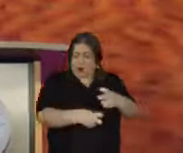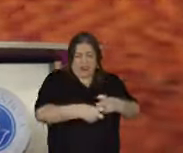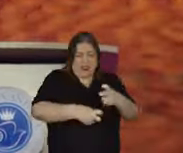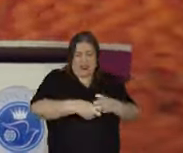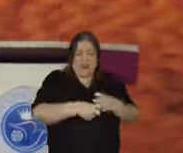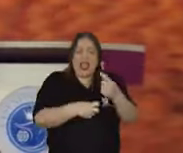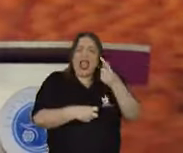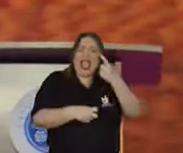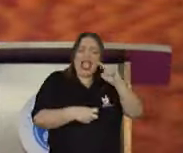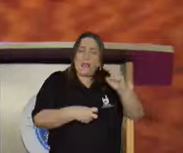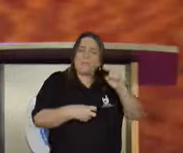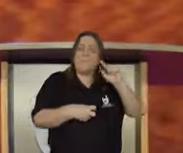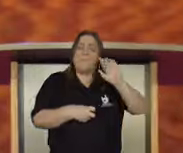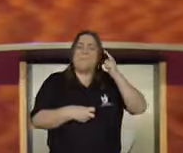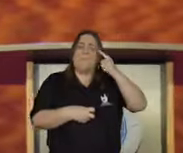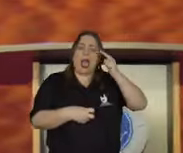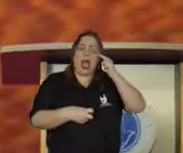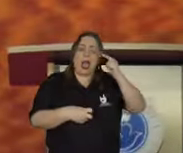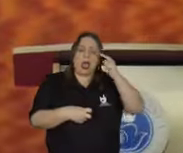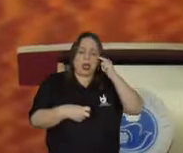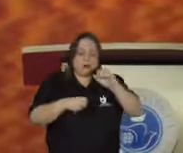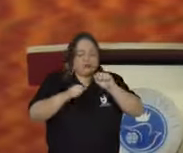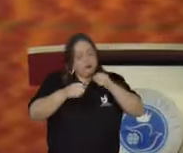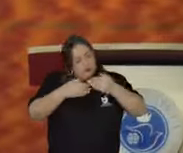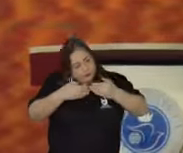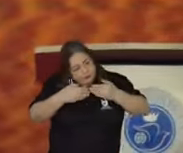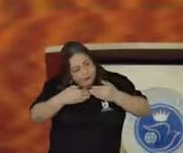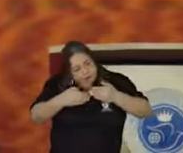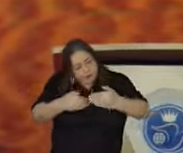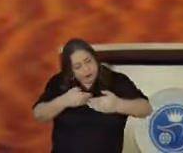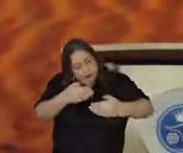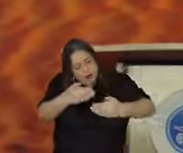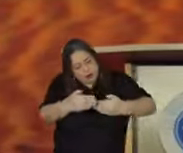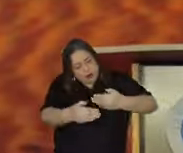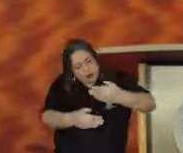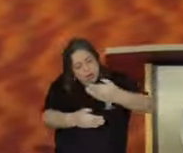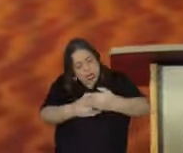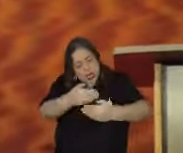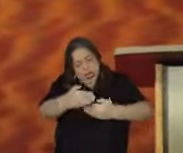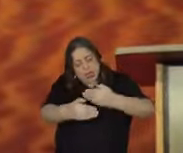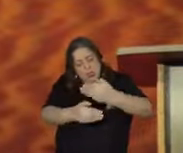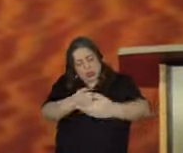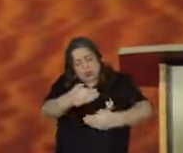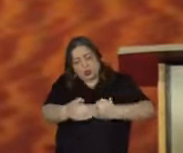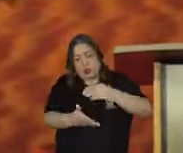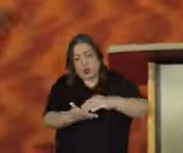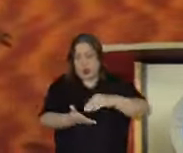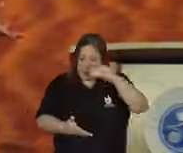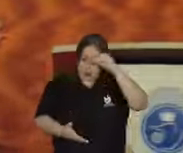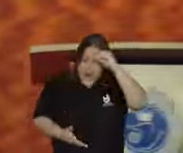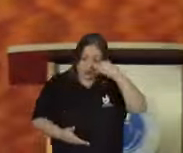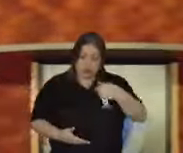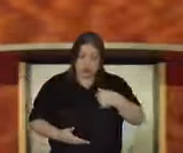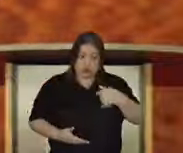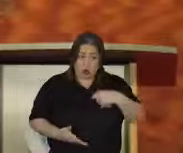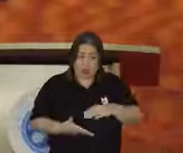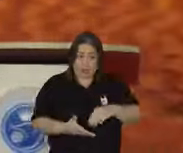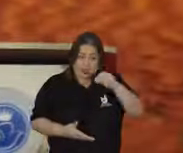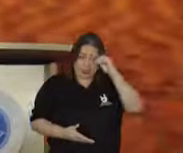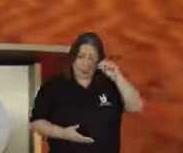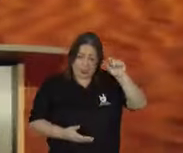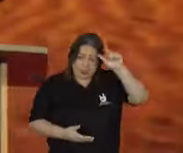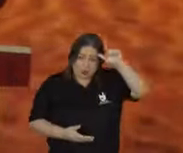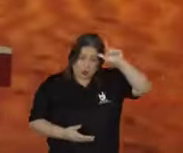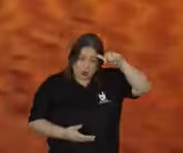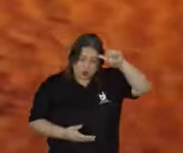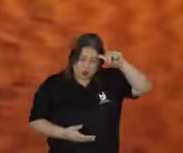gente que quiere la bendición de Dios, pero no quieren ser procesados. Yo aprendí algo en Lloren Torres que dice que lo que rápido viene,